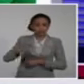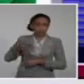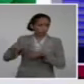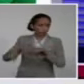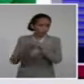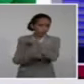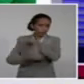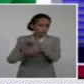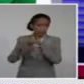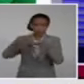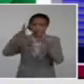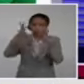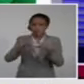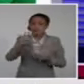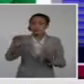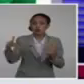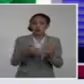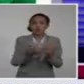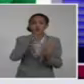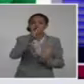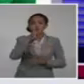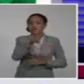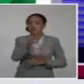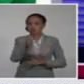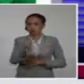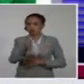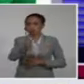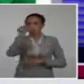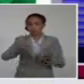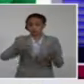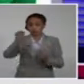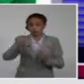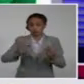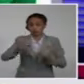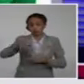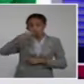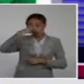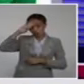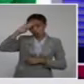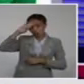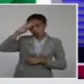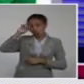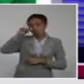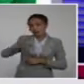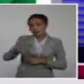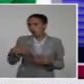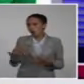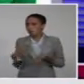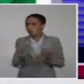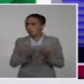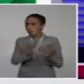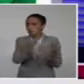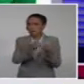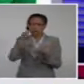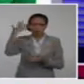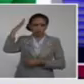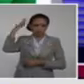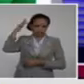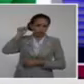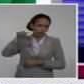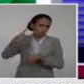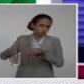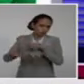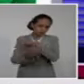ya 5.212 personas que en Cuba han tenido como fuente de infección el exterior de nuestro país,